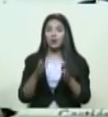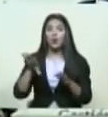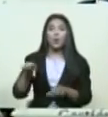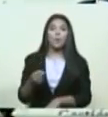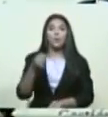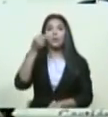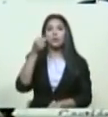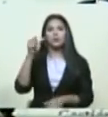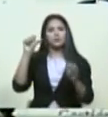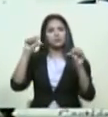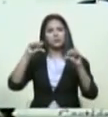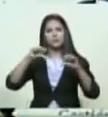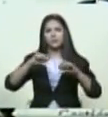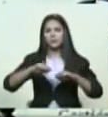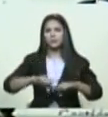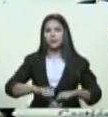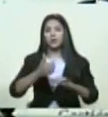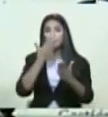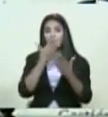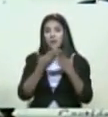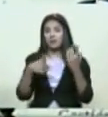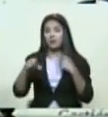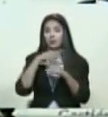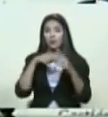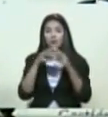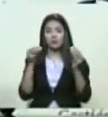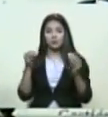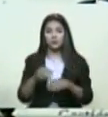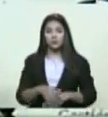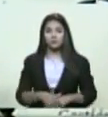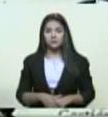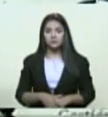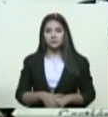degradando frente a todos y todas.